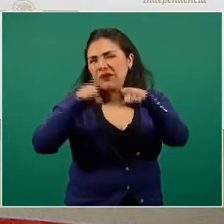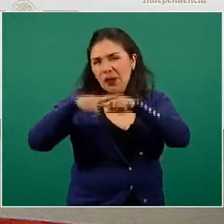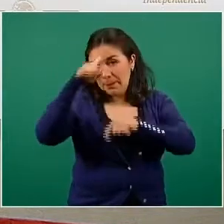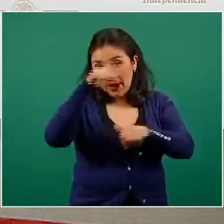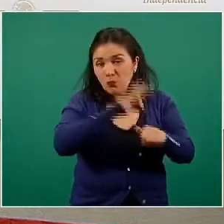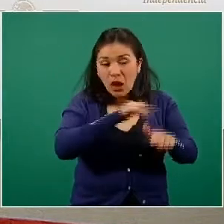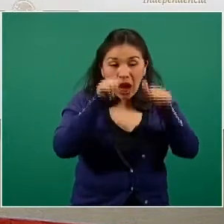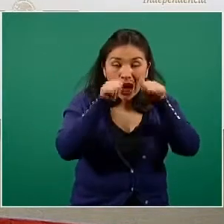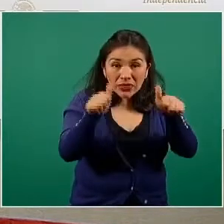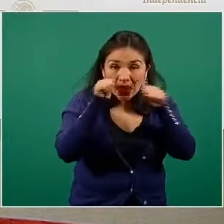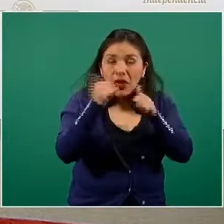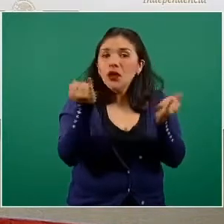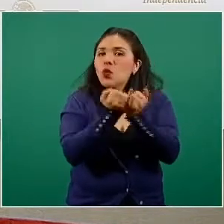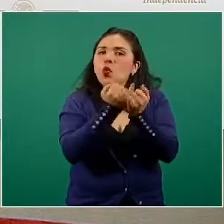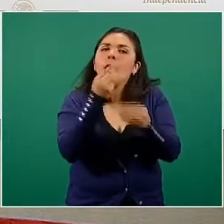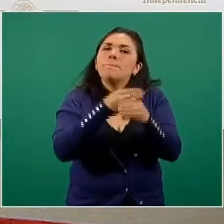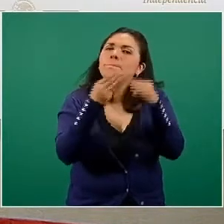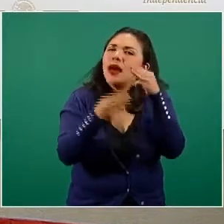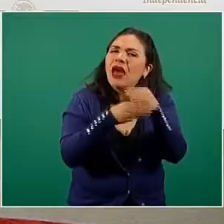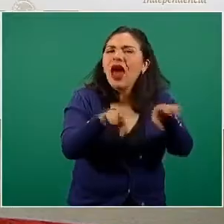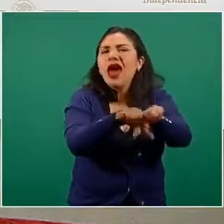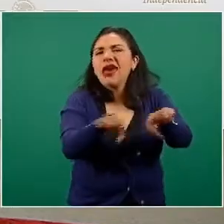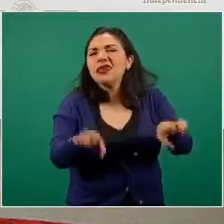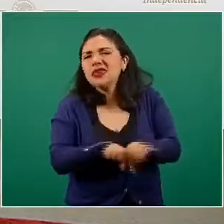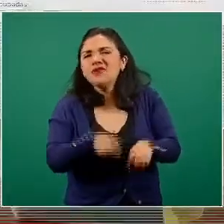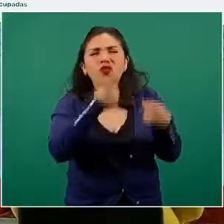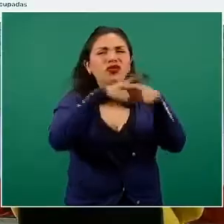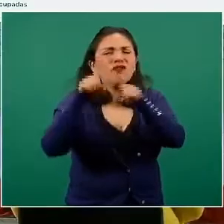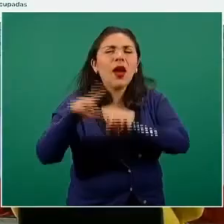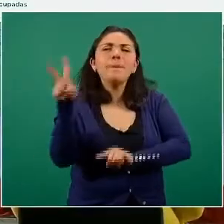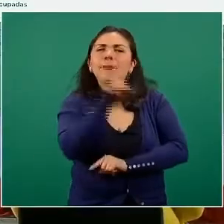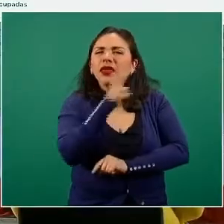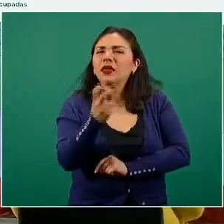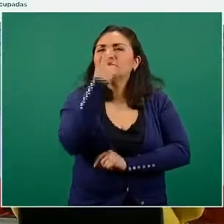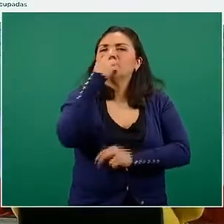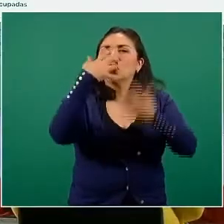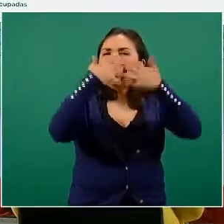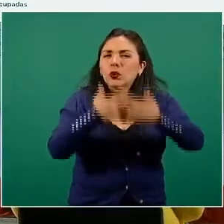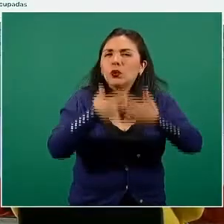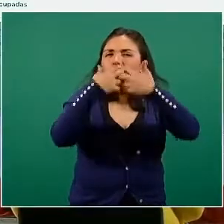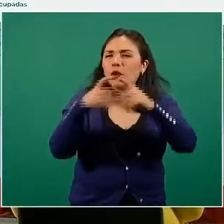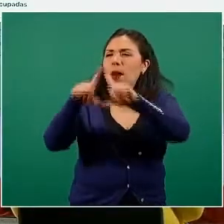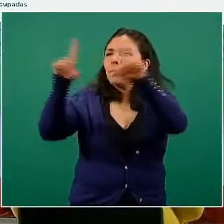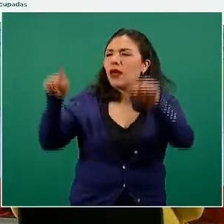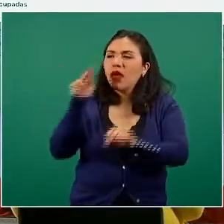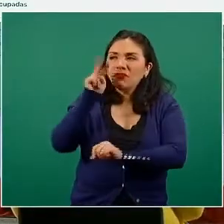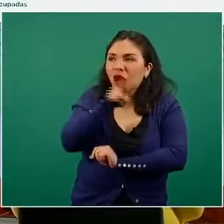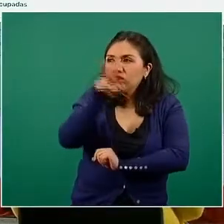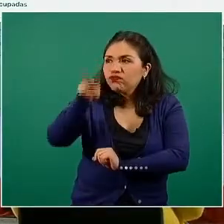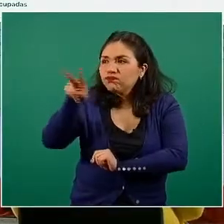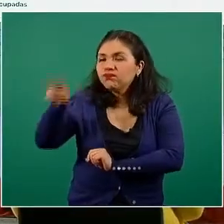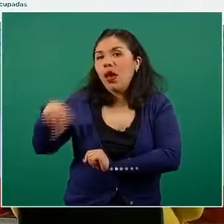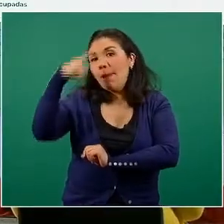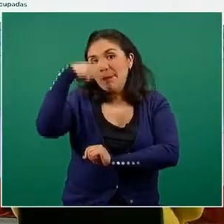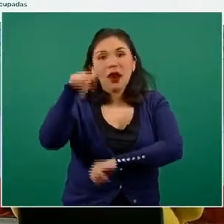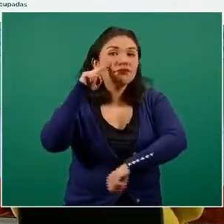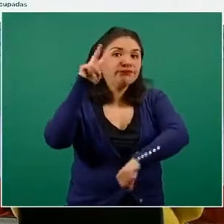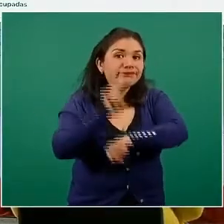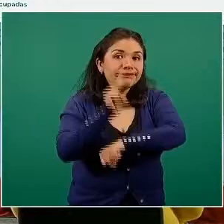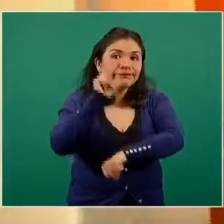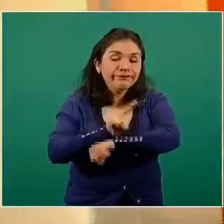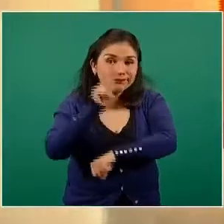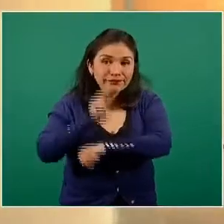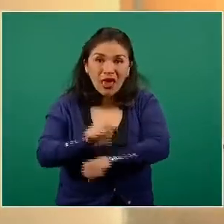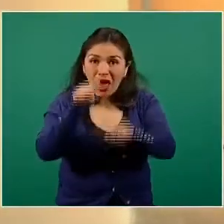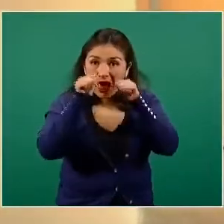de los insumos y del equipamiento, en este caso ventiladores, monitores para vigilancia